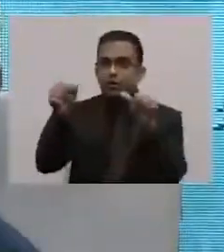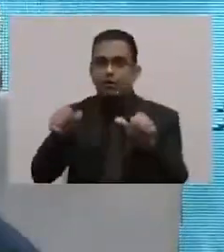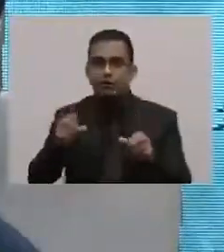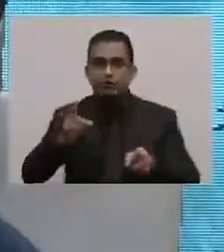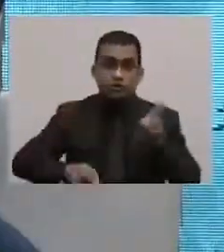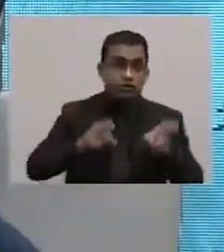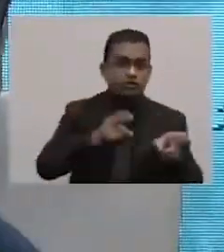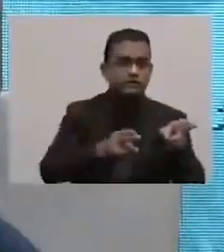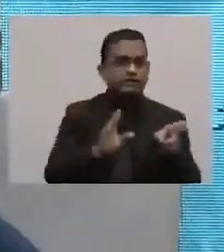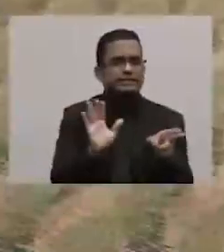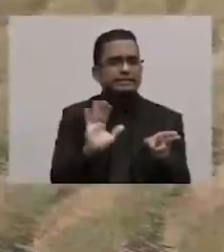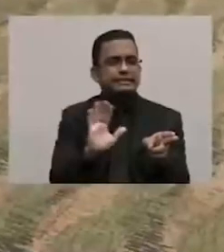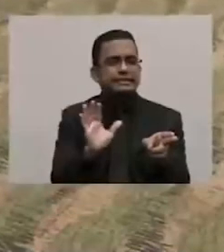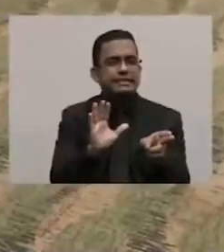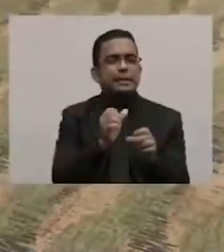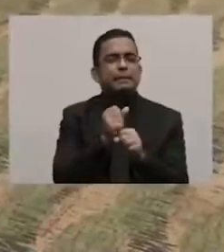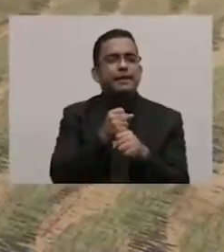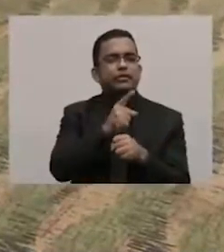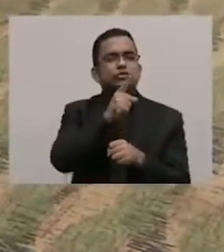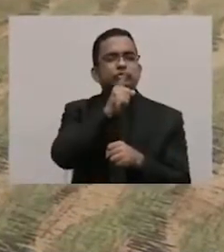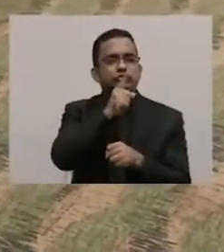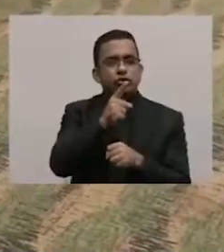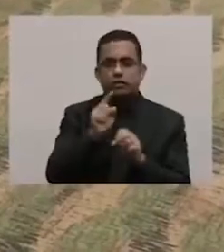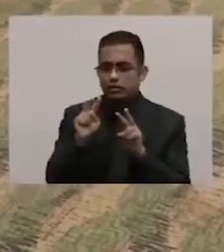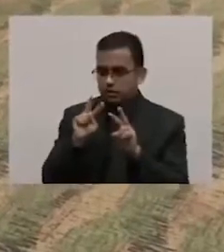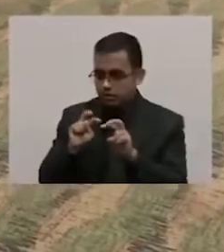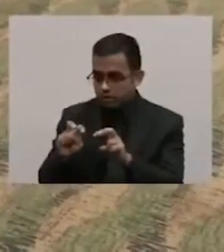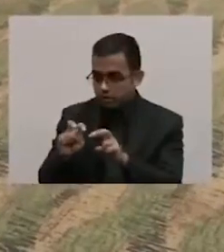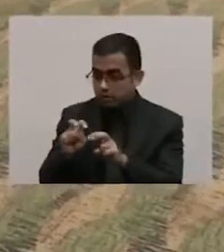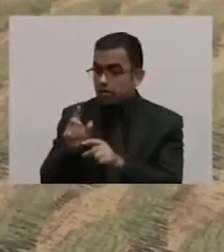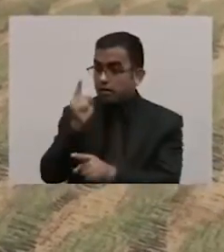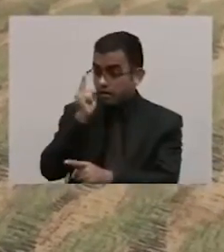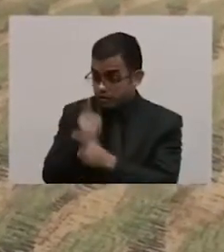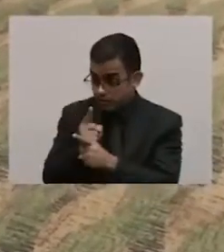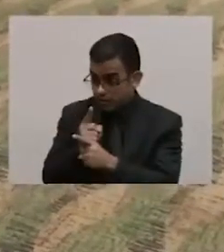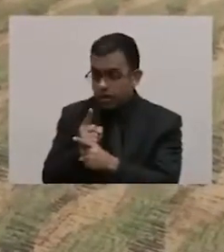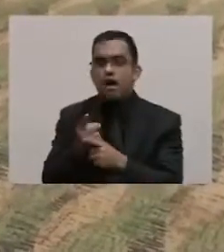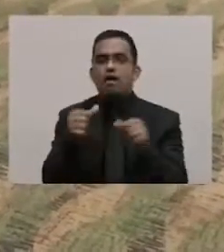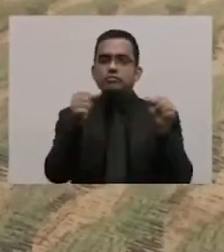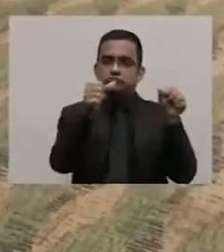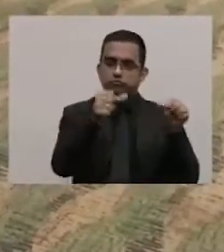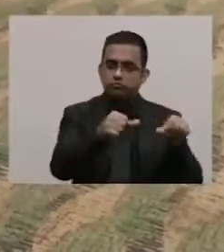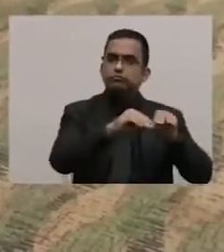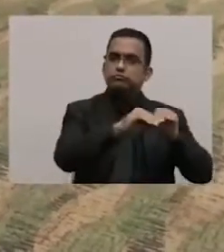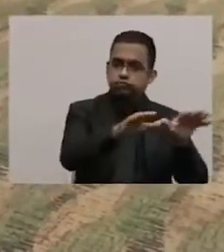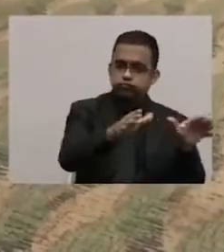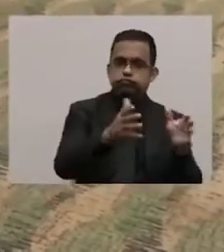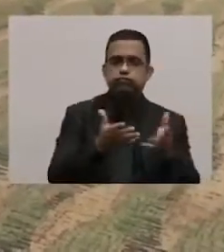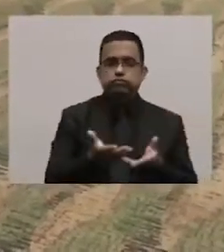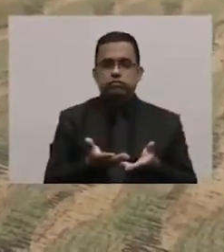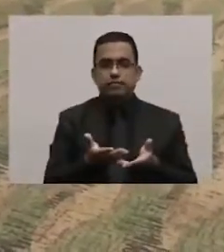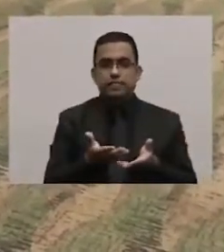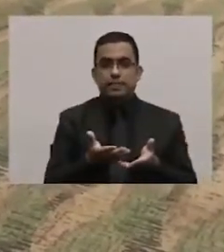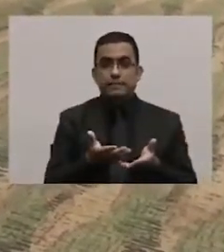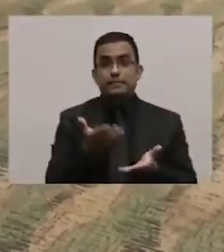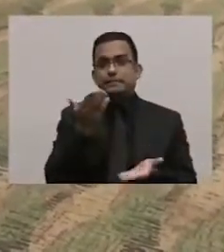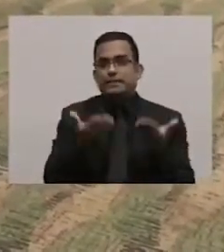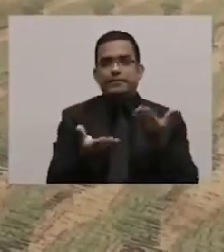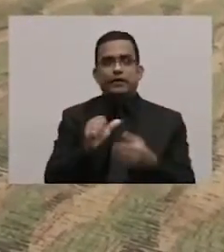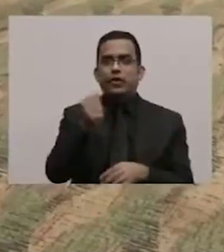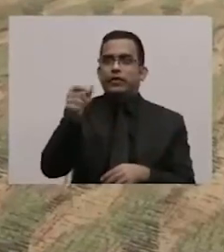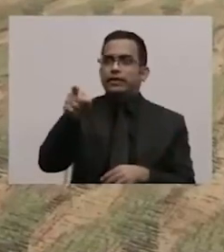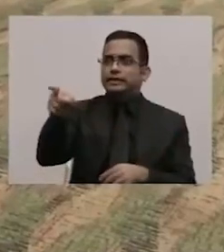Porque especialmente en el equipo de digital... Quieren ser los primeros que lo ponen. Y cuando lo ponen, salió en otro